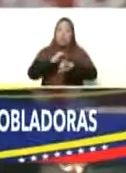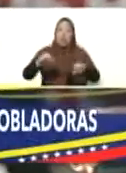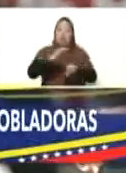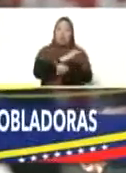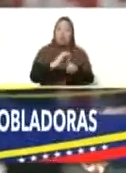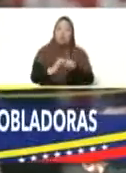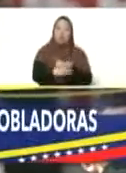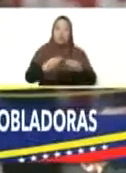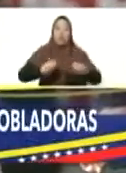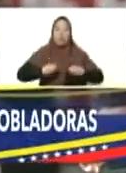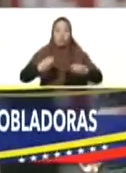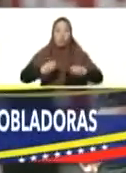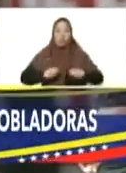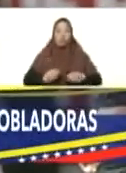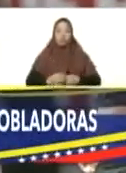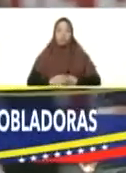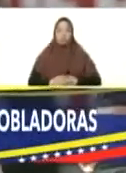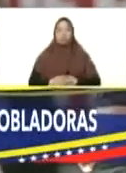vida